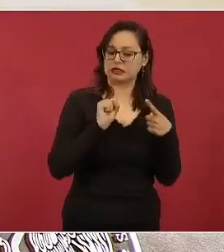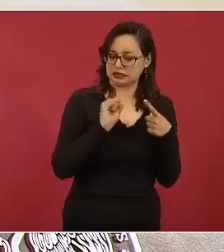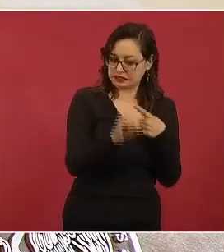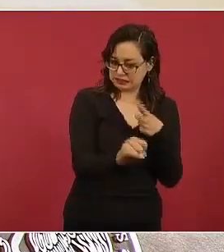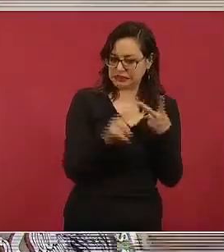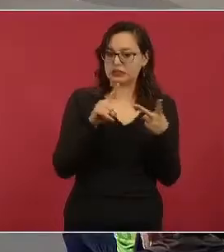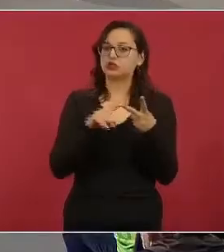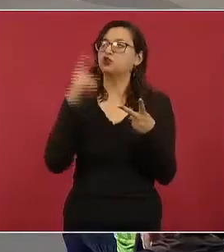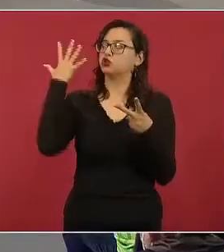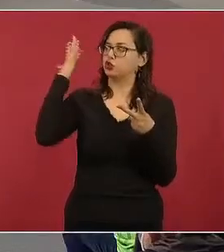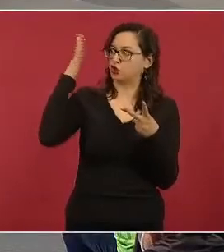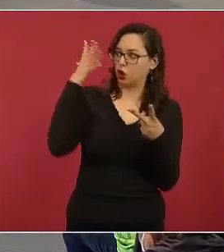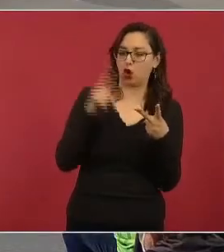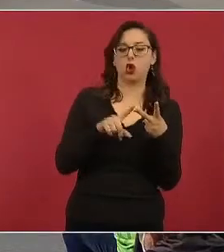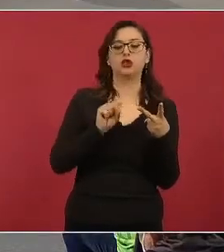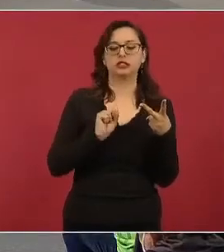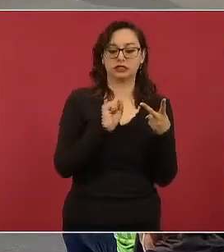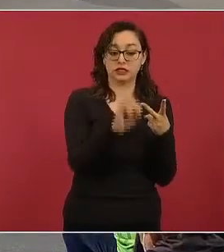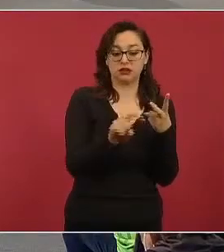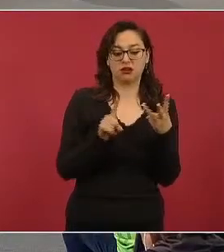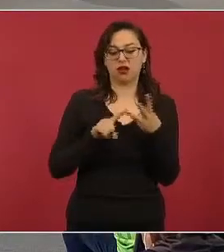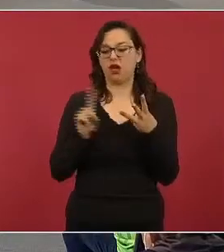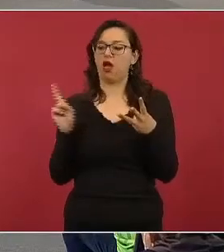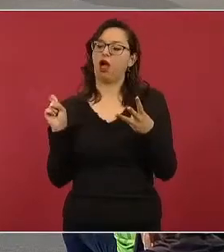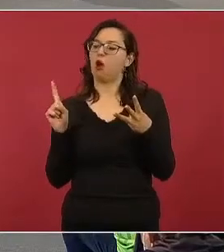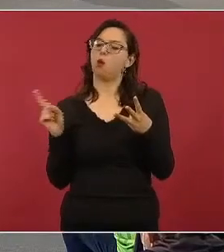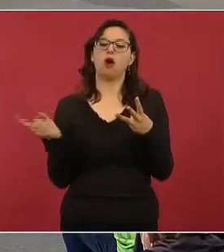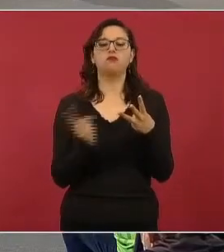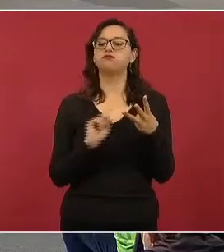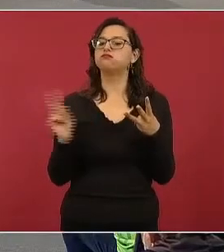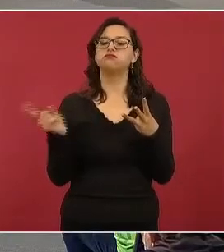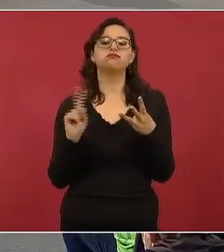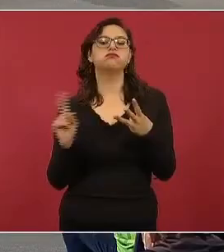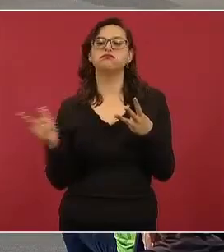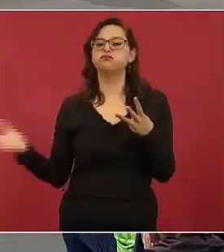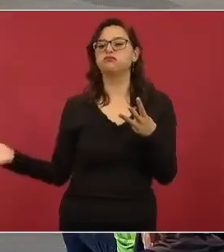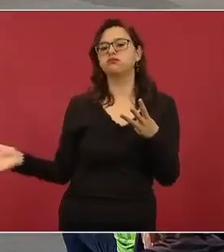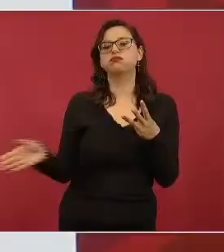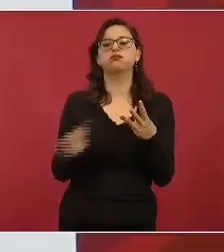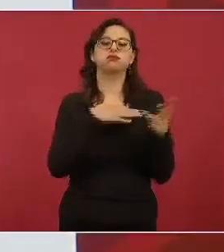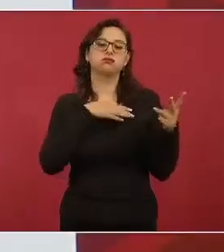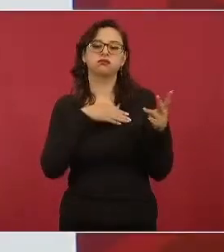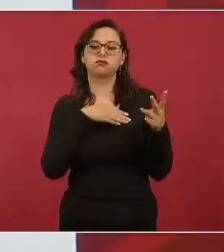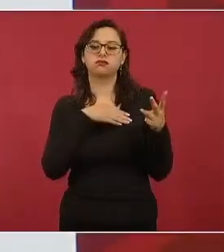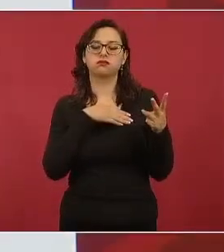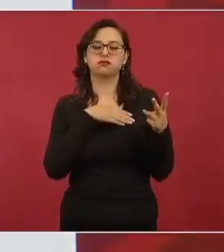hidroeléctricas como productoras de energía limpia,